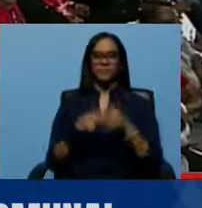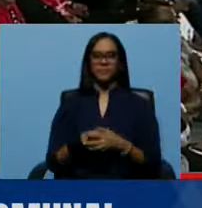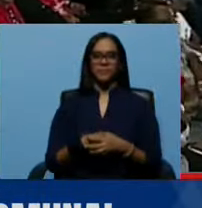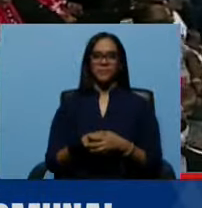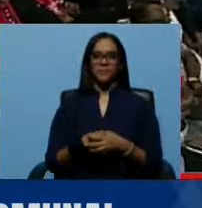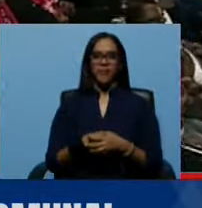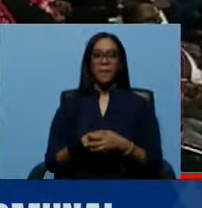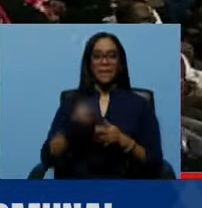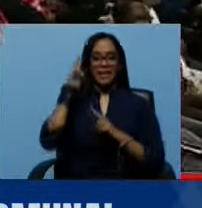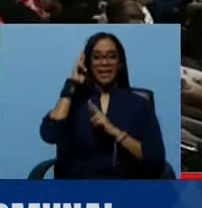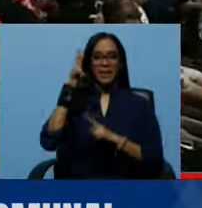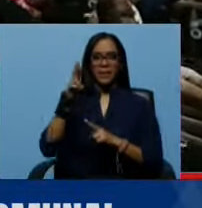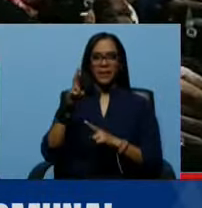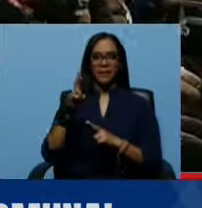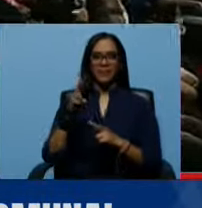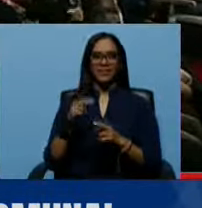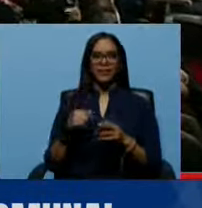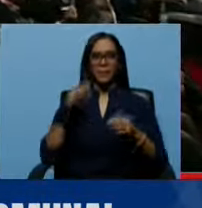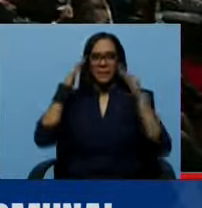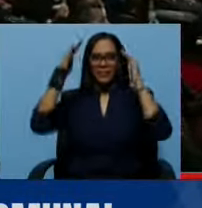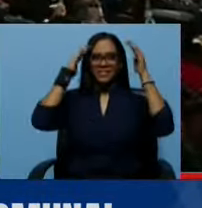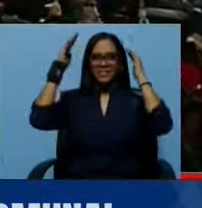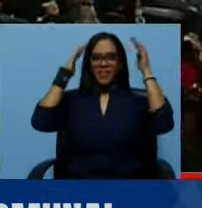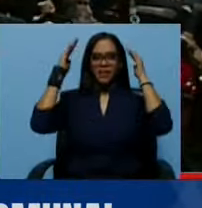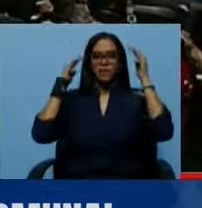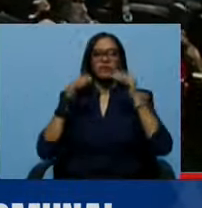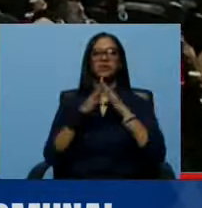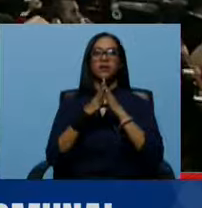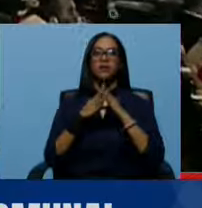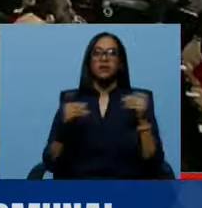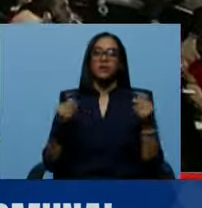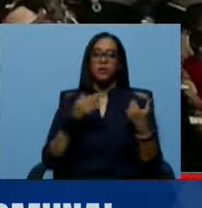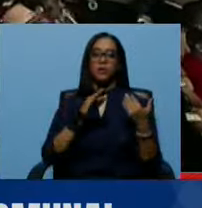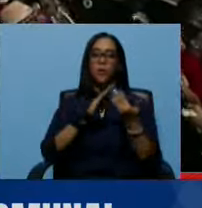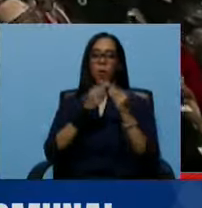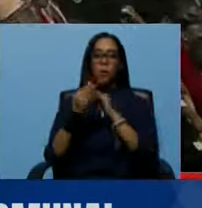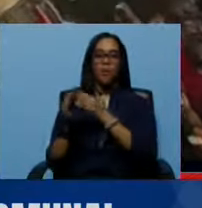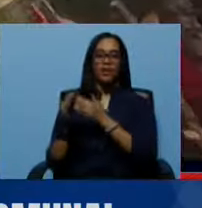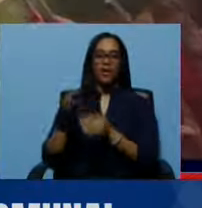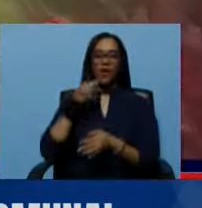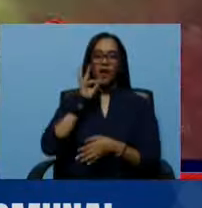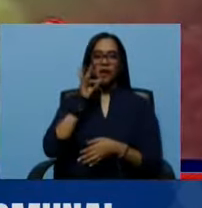para que respeten, pues. Mi saludo a todos los comuneros cafetaleros,